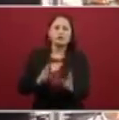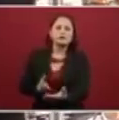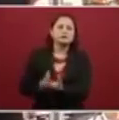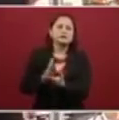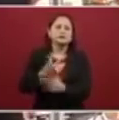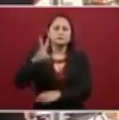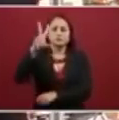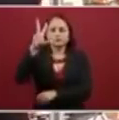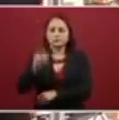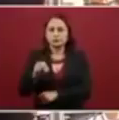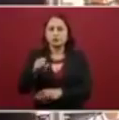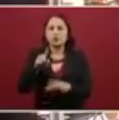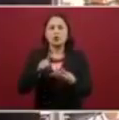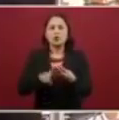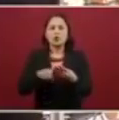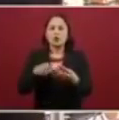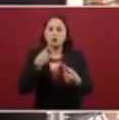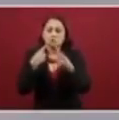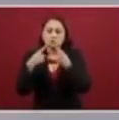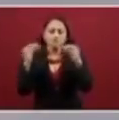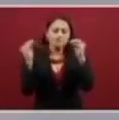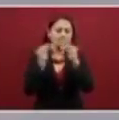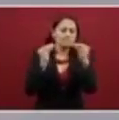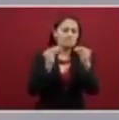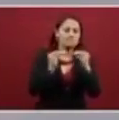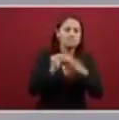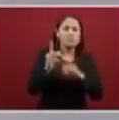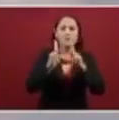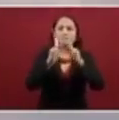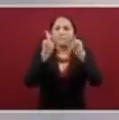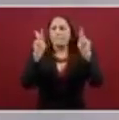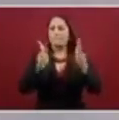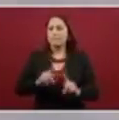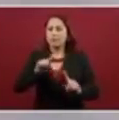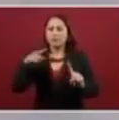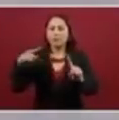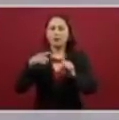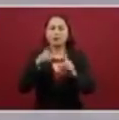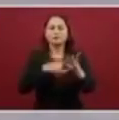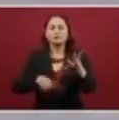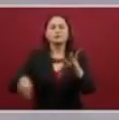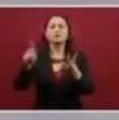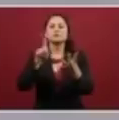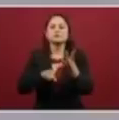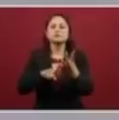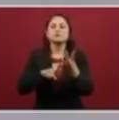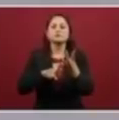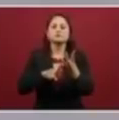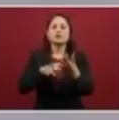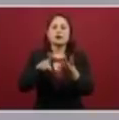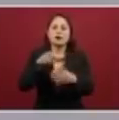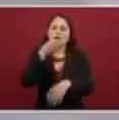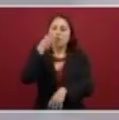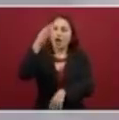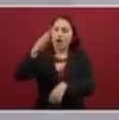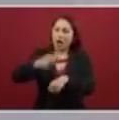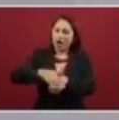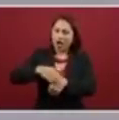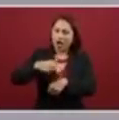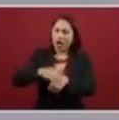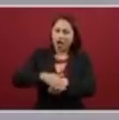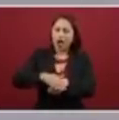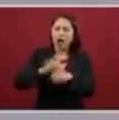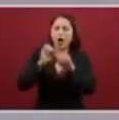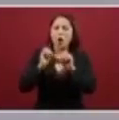solución pacífica de las controversias, la proscripción de la amenaza o